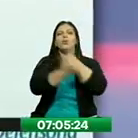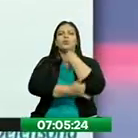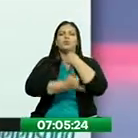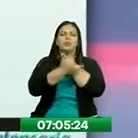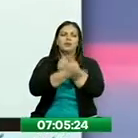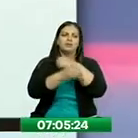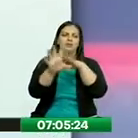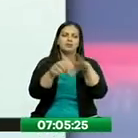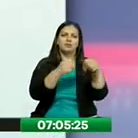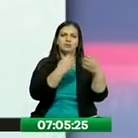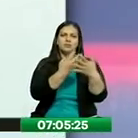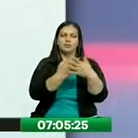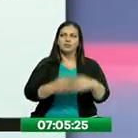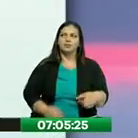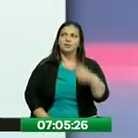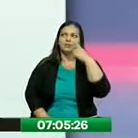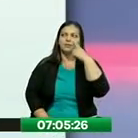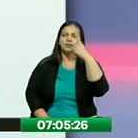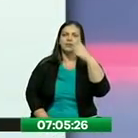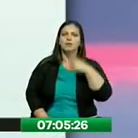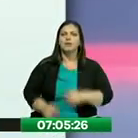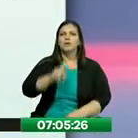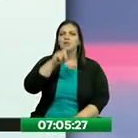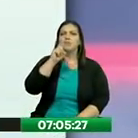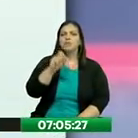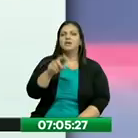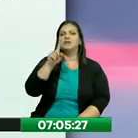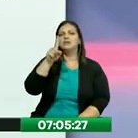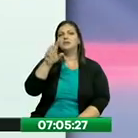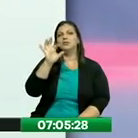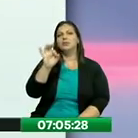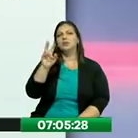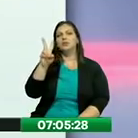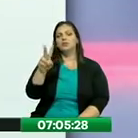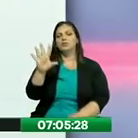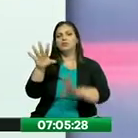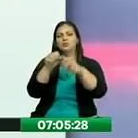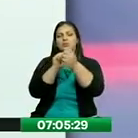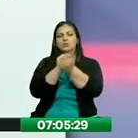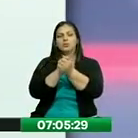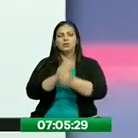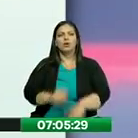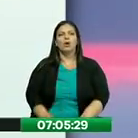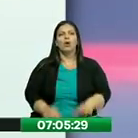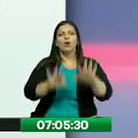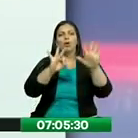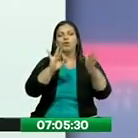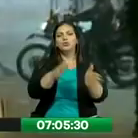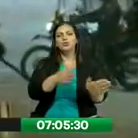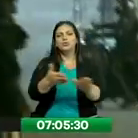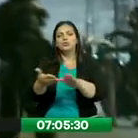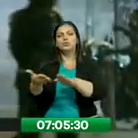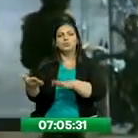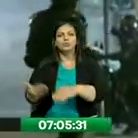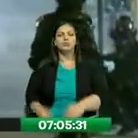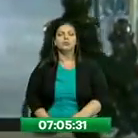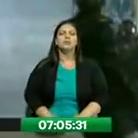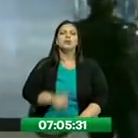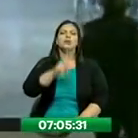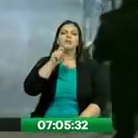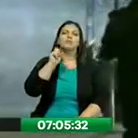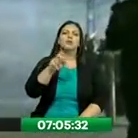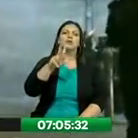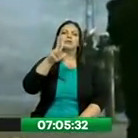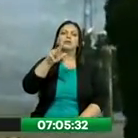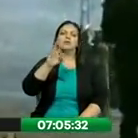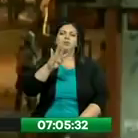establece 1.192 detenidos, 8 fallecidos y 1.340 heridos. En torno a las víctimas